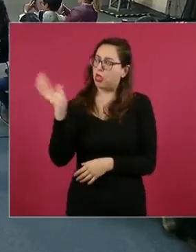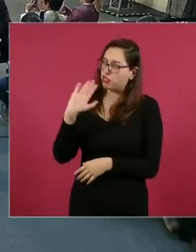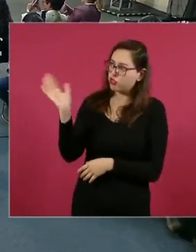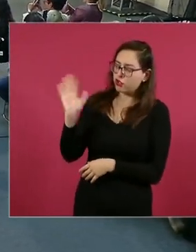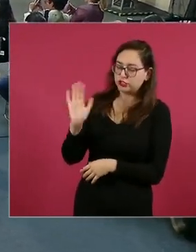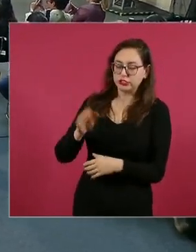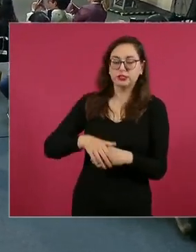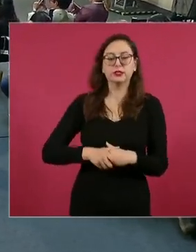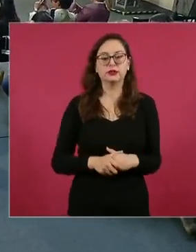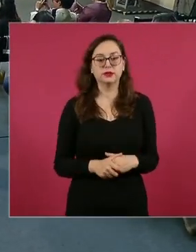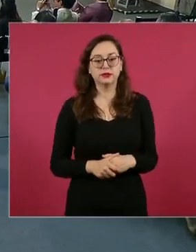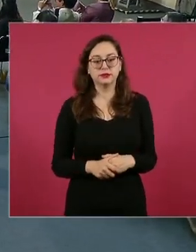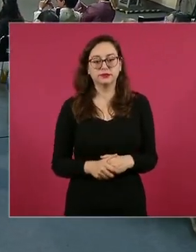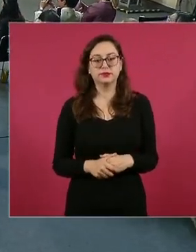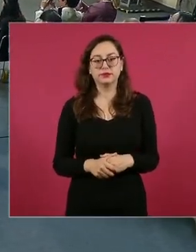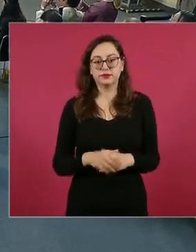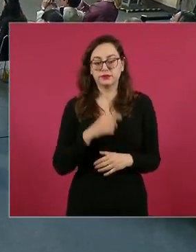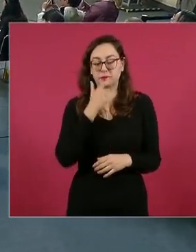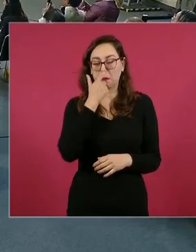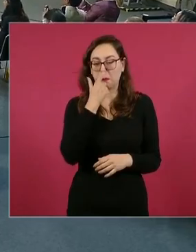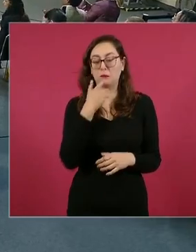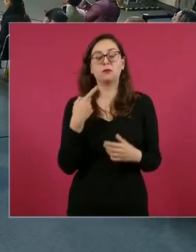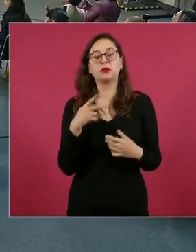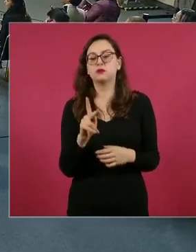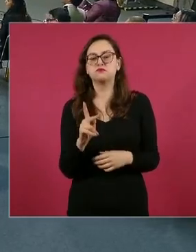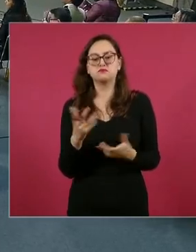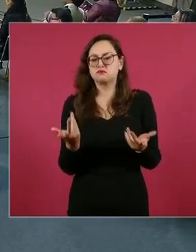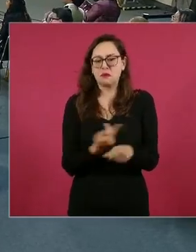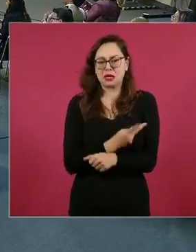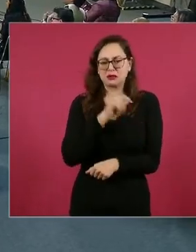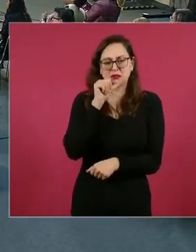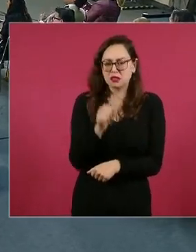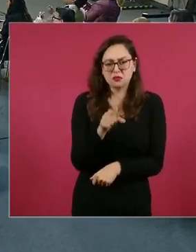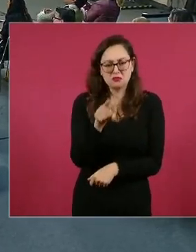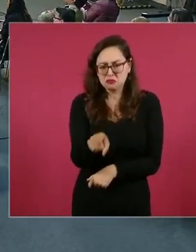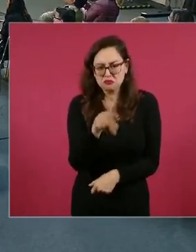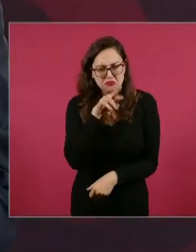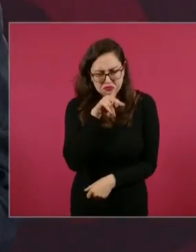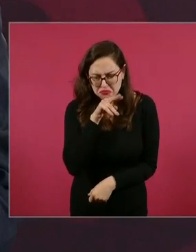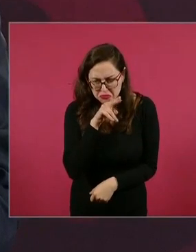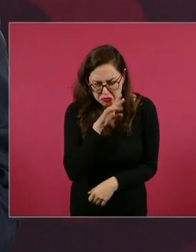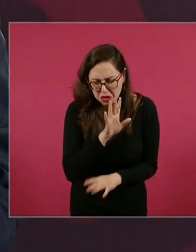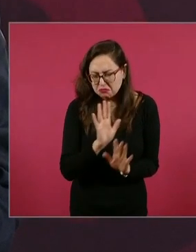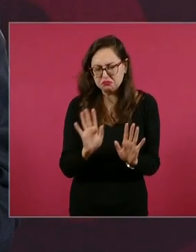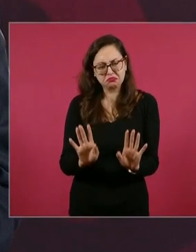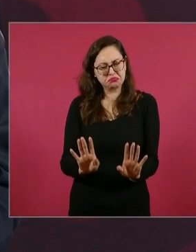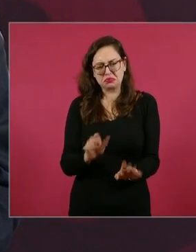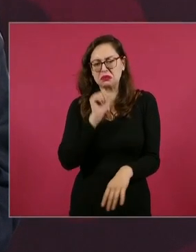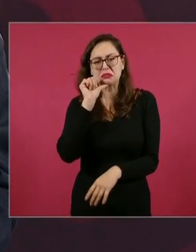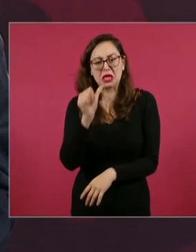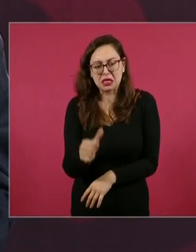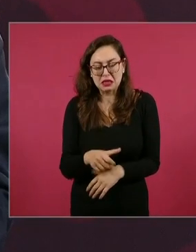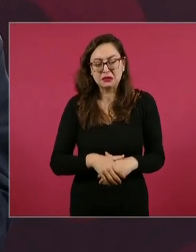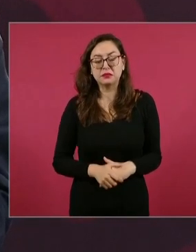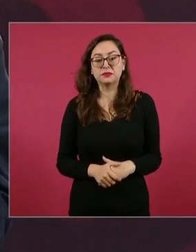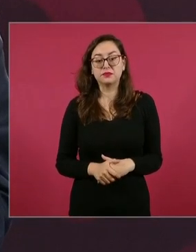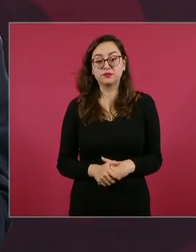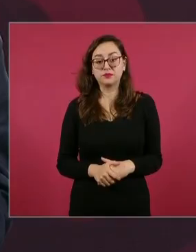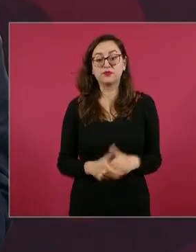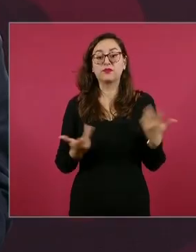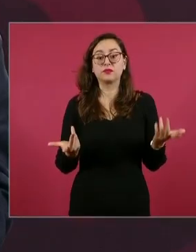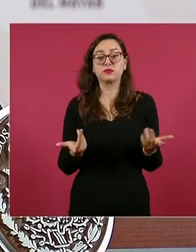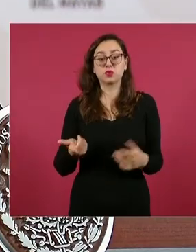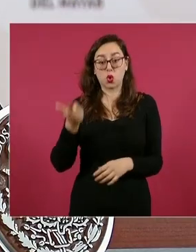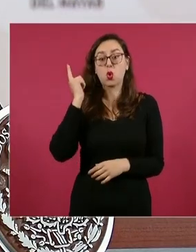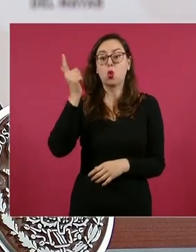pero no te no te este preocupes De nada o sea este Qué bueno s que ojalá y